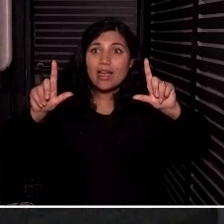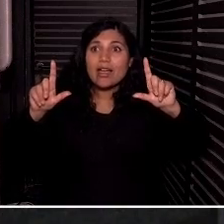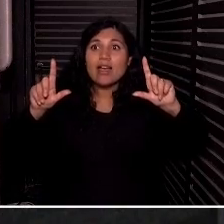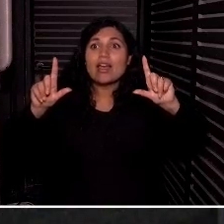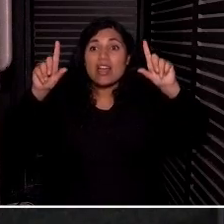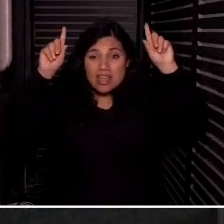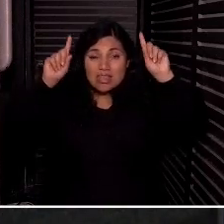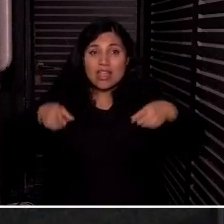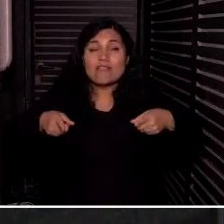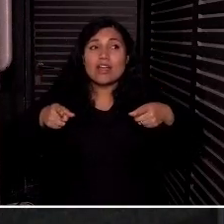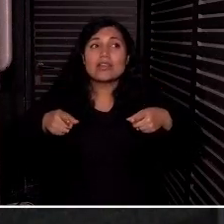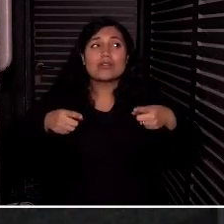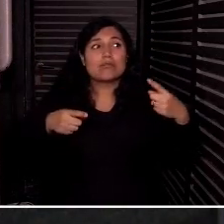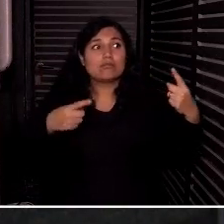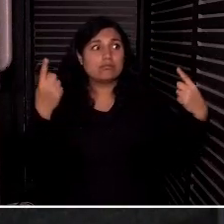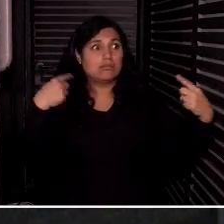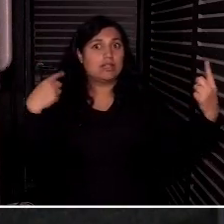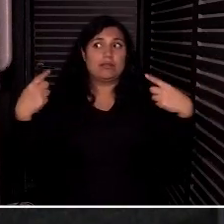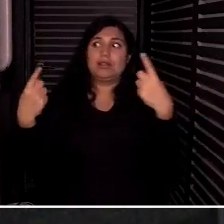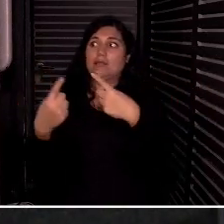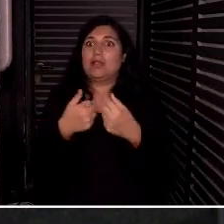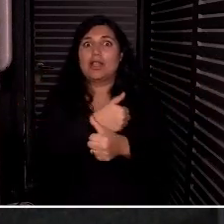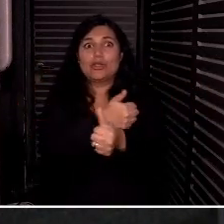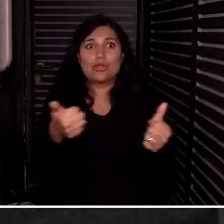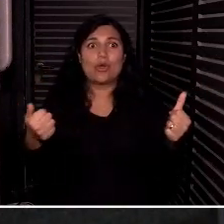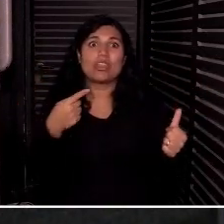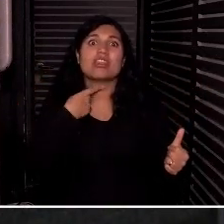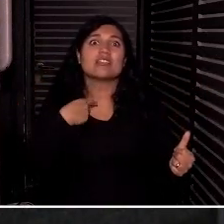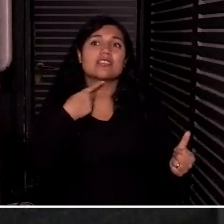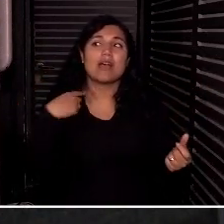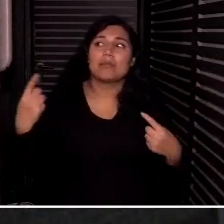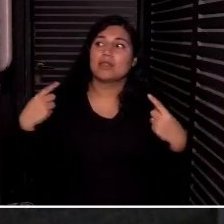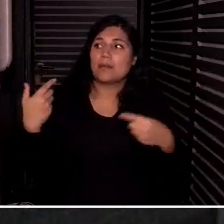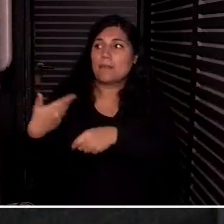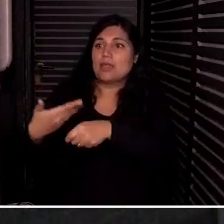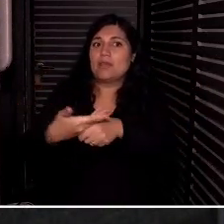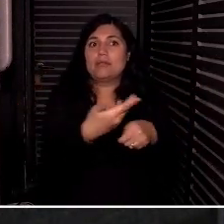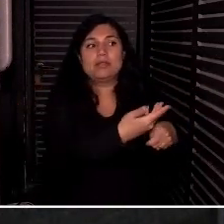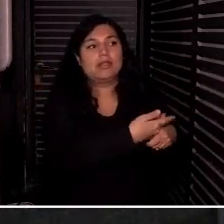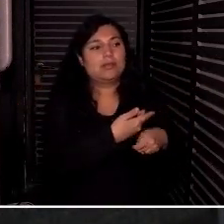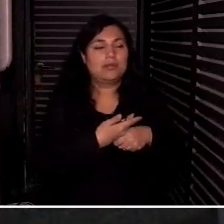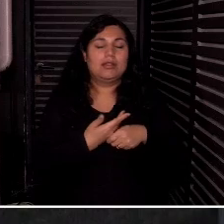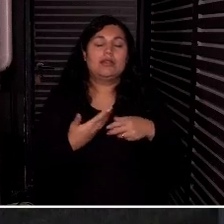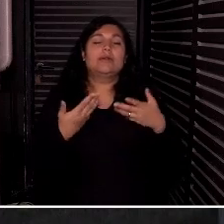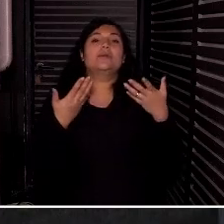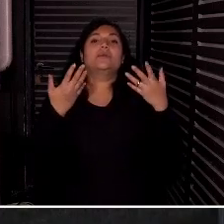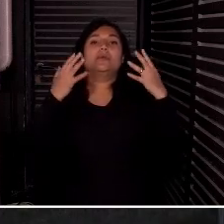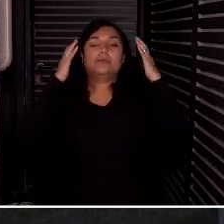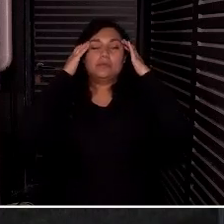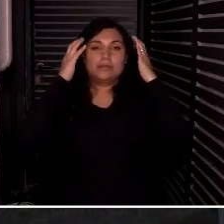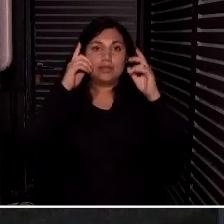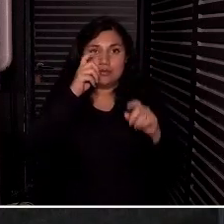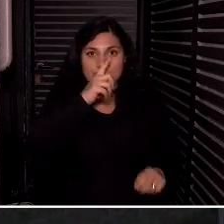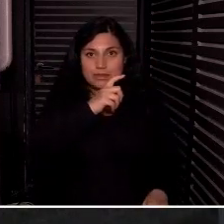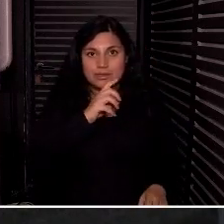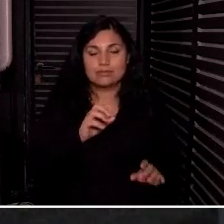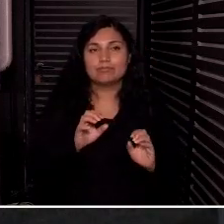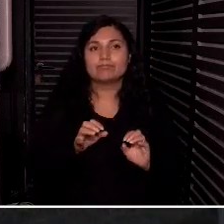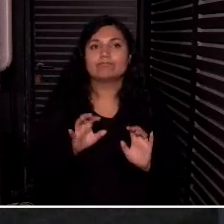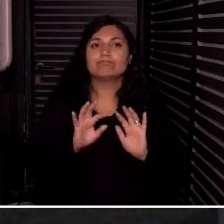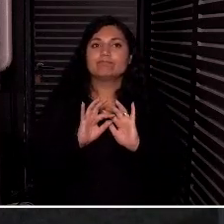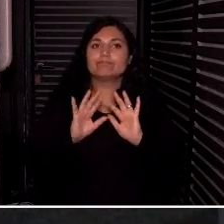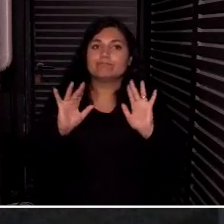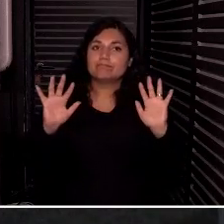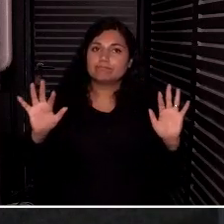demos salida a todos los deseos de las distintas stakeholders anim por eso que para mí es bien distinto la audiencia que lo que